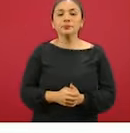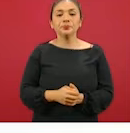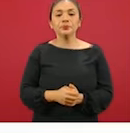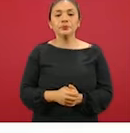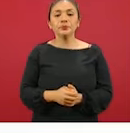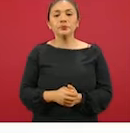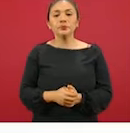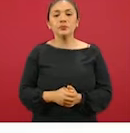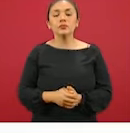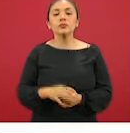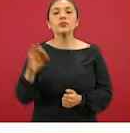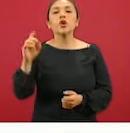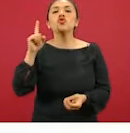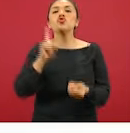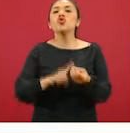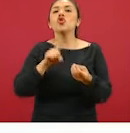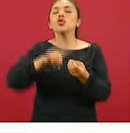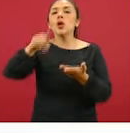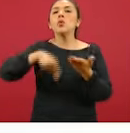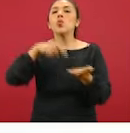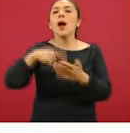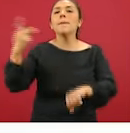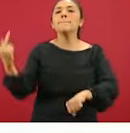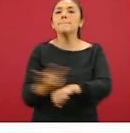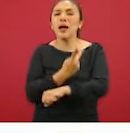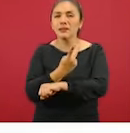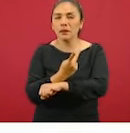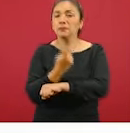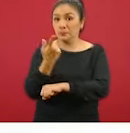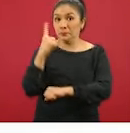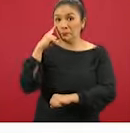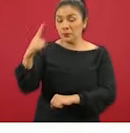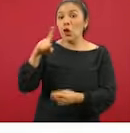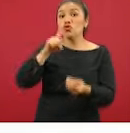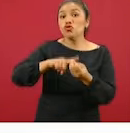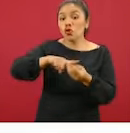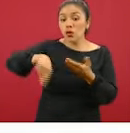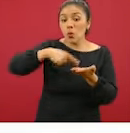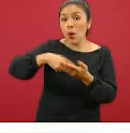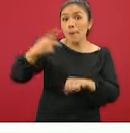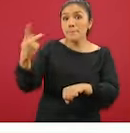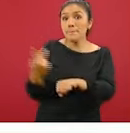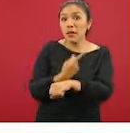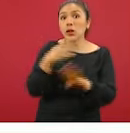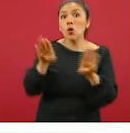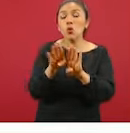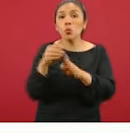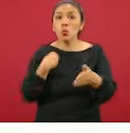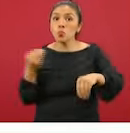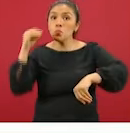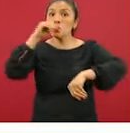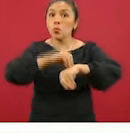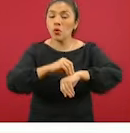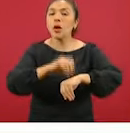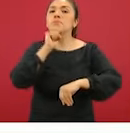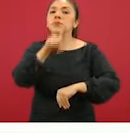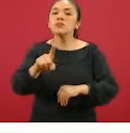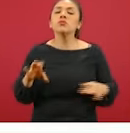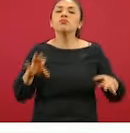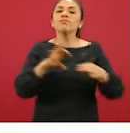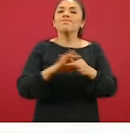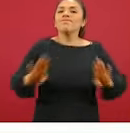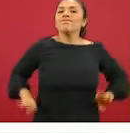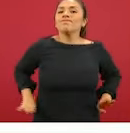en función del sitio de ocurrencia, y para marcar el sitio de ocurrencia está directamente relacionado con